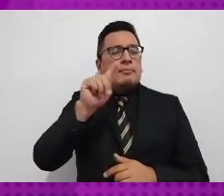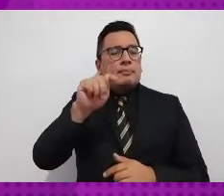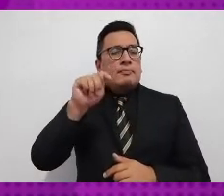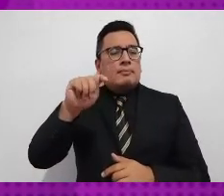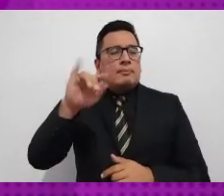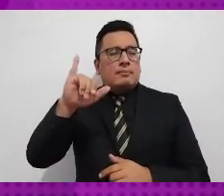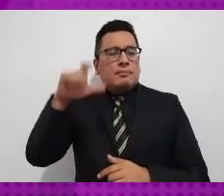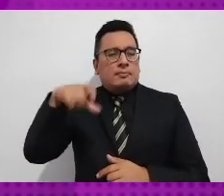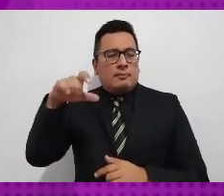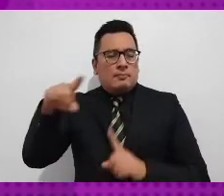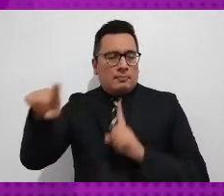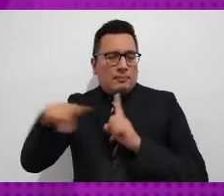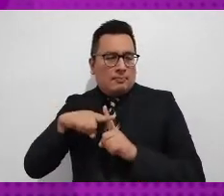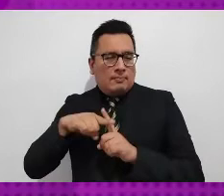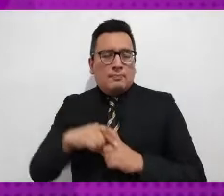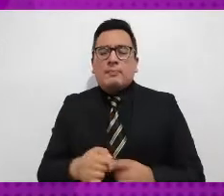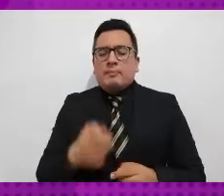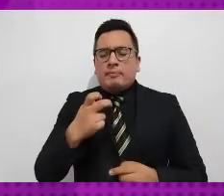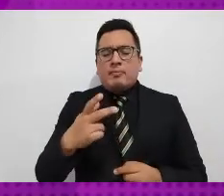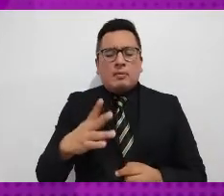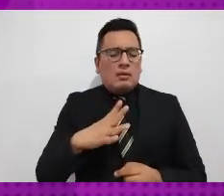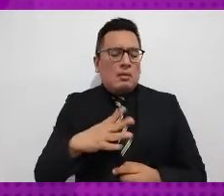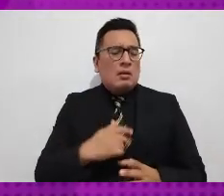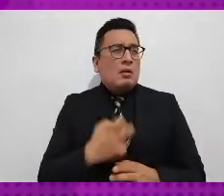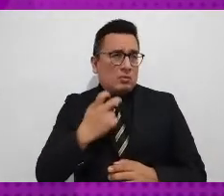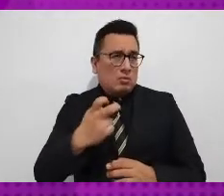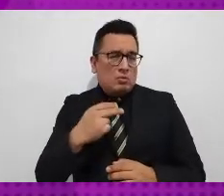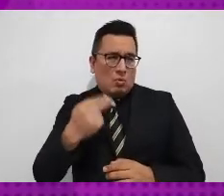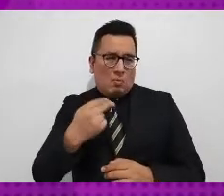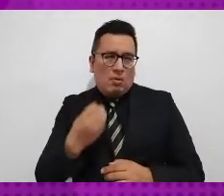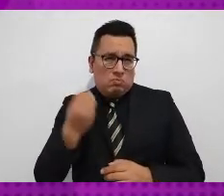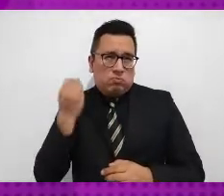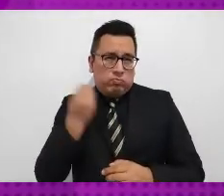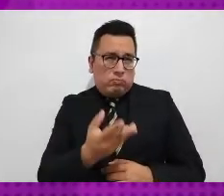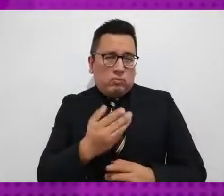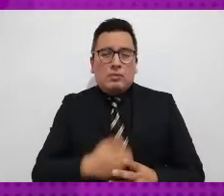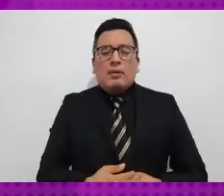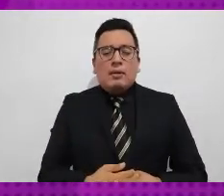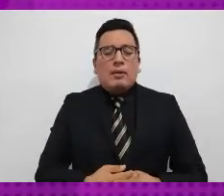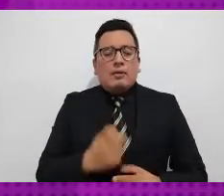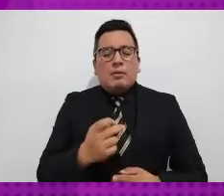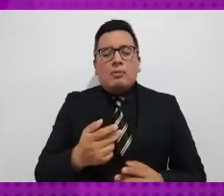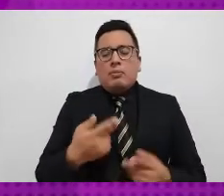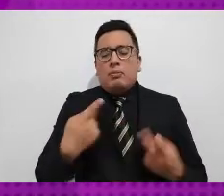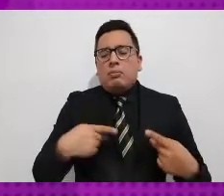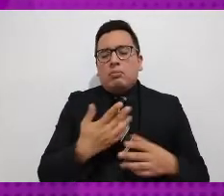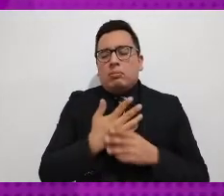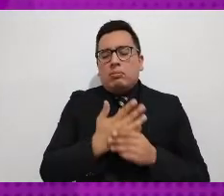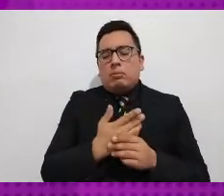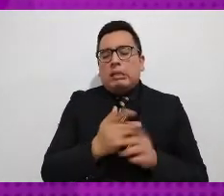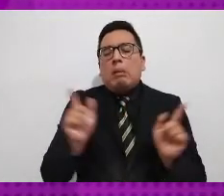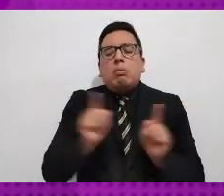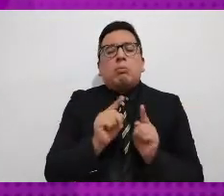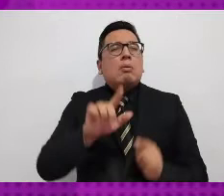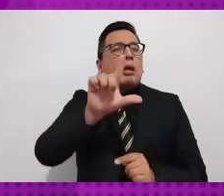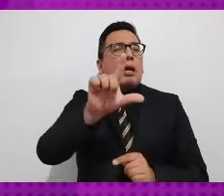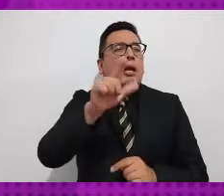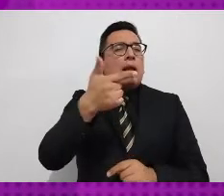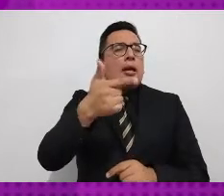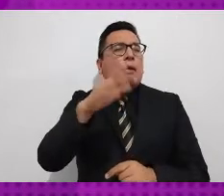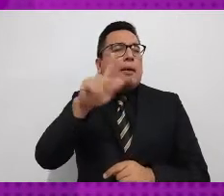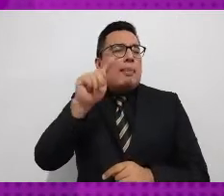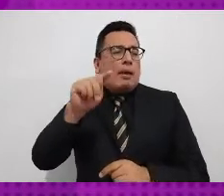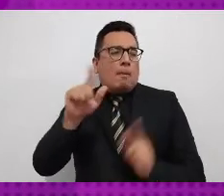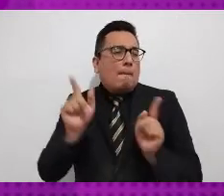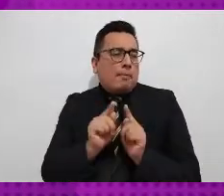serie ha crecido un poco esta terminología y generalmente se dice LGBT porque es como lo primero que inició. En